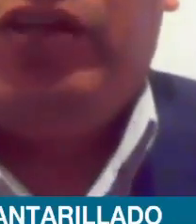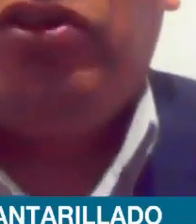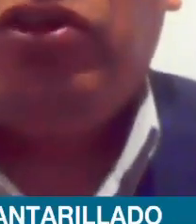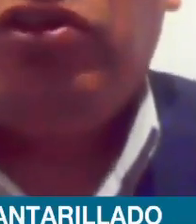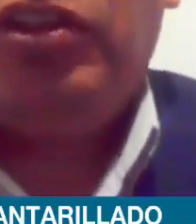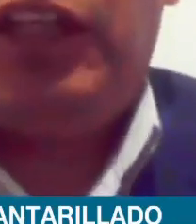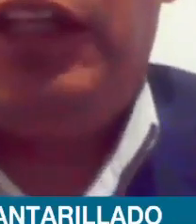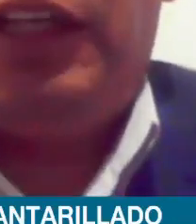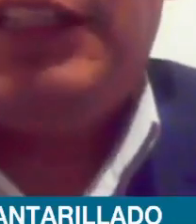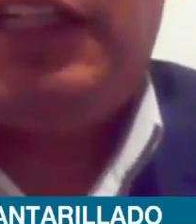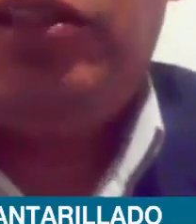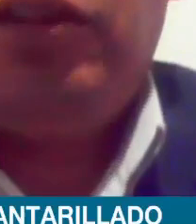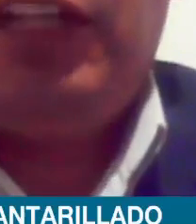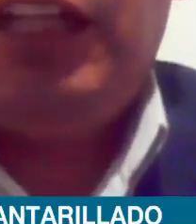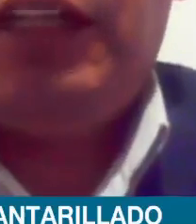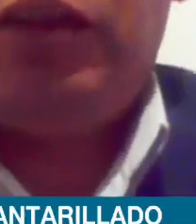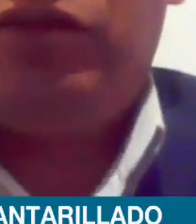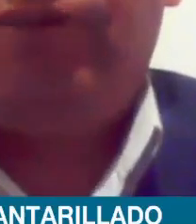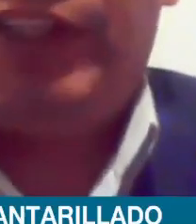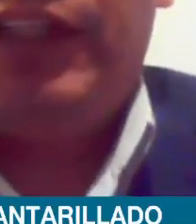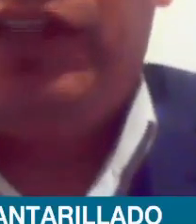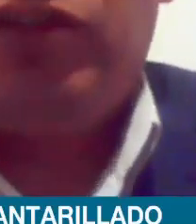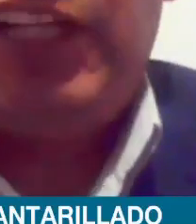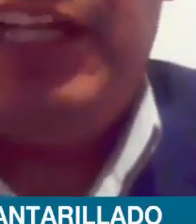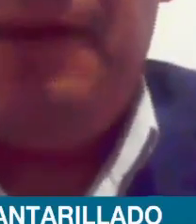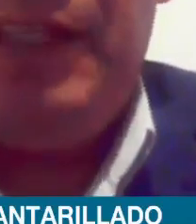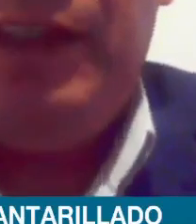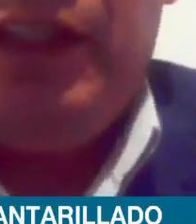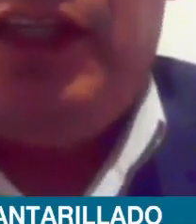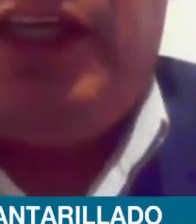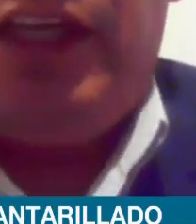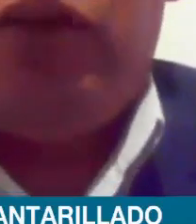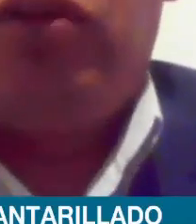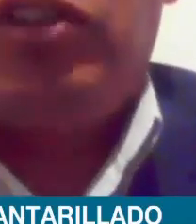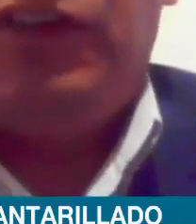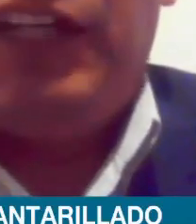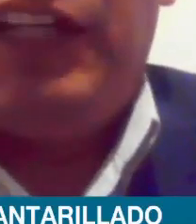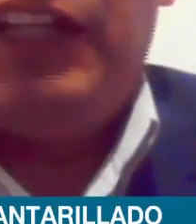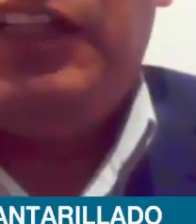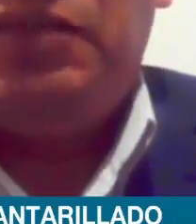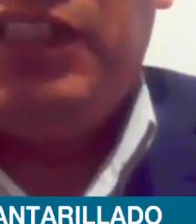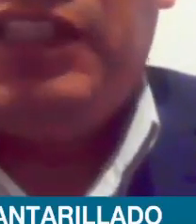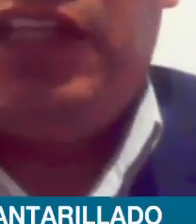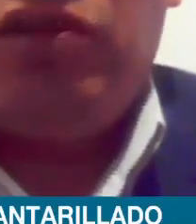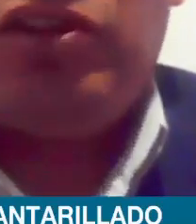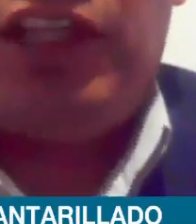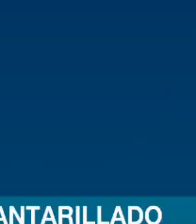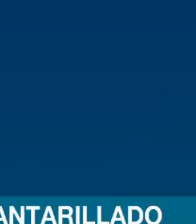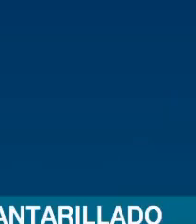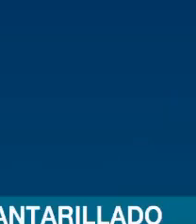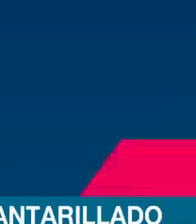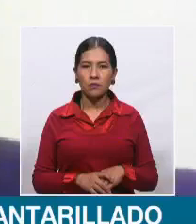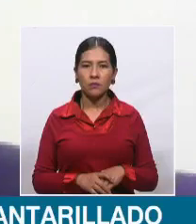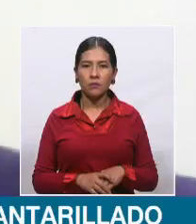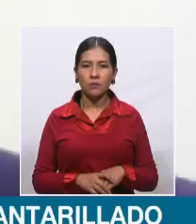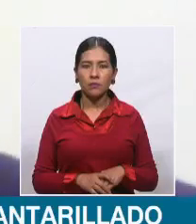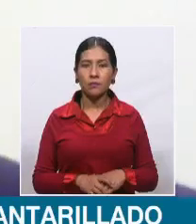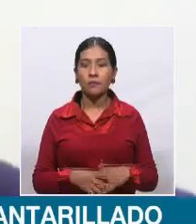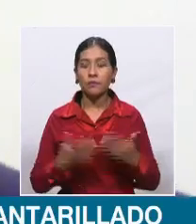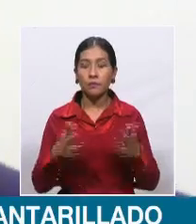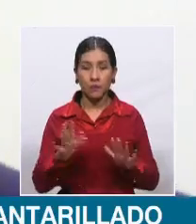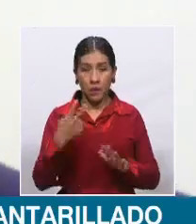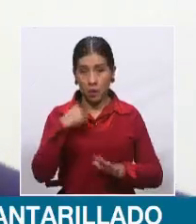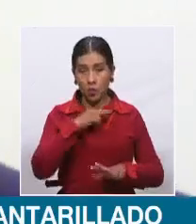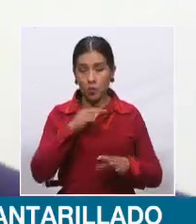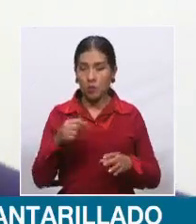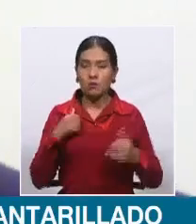Sí, nosotros en relación directa con Senami, con los diferentes ministerios, pues